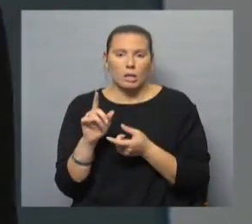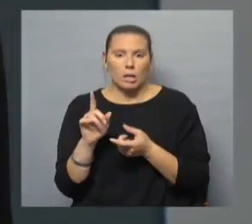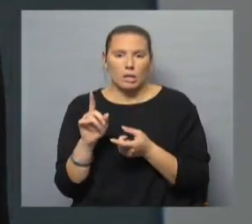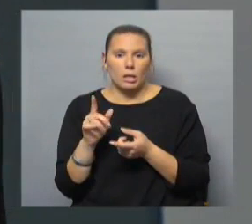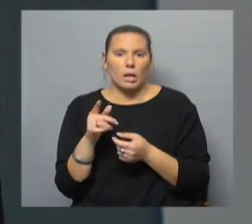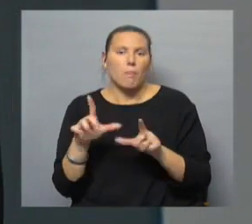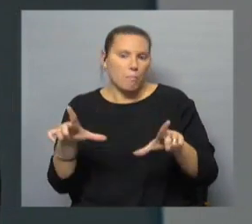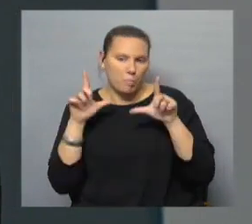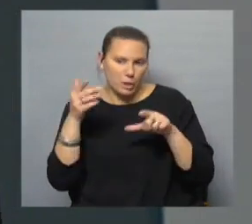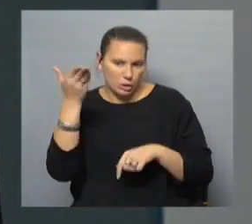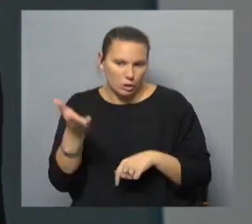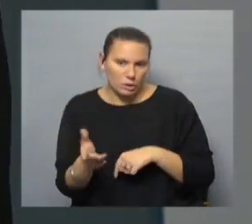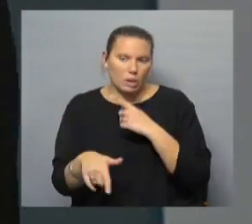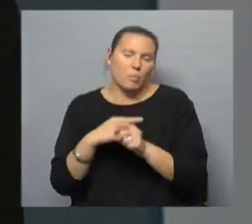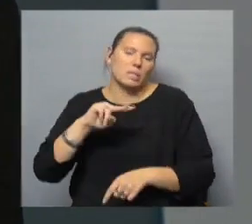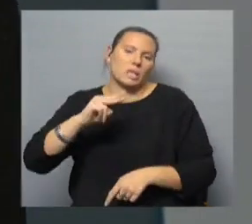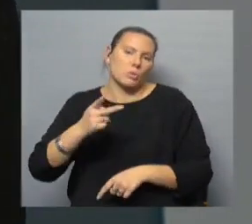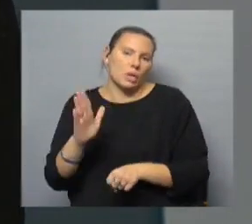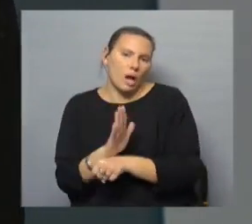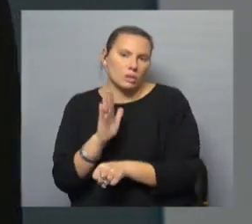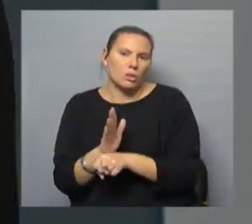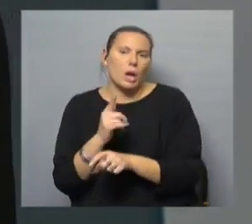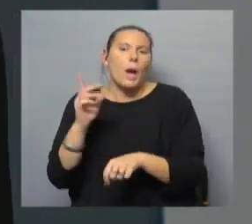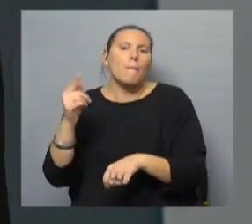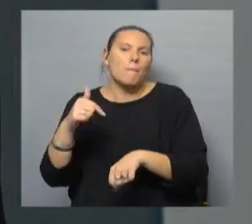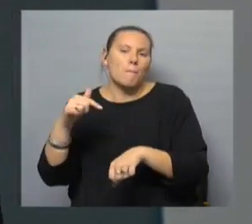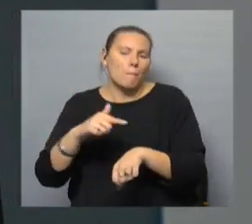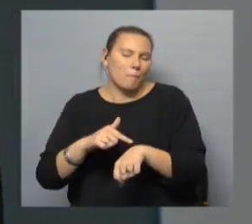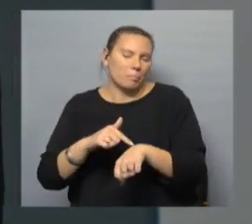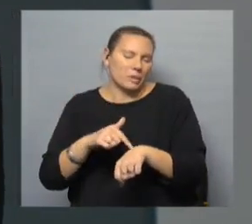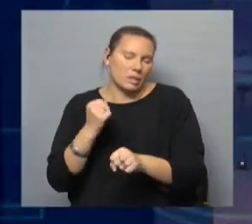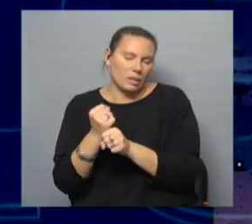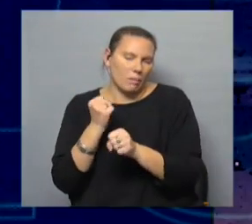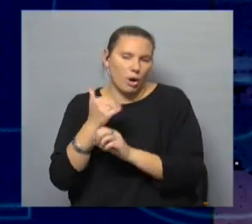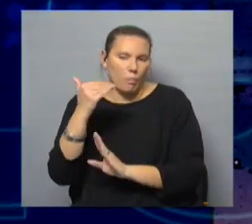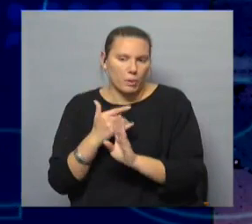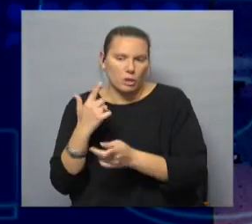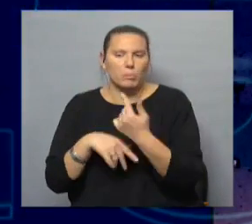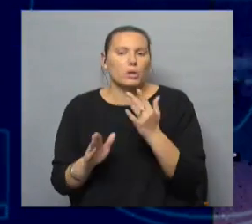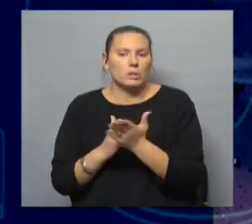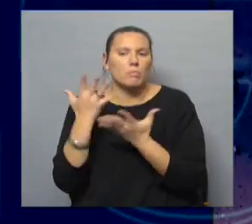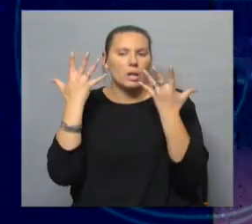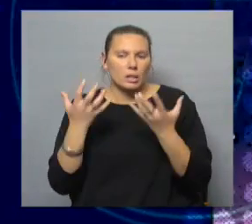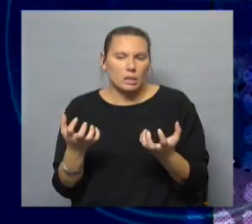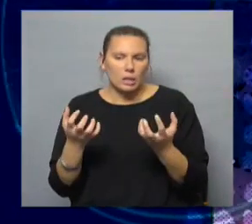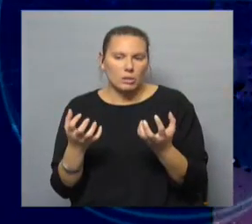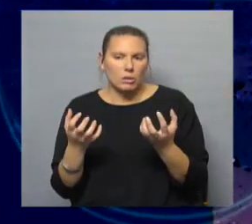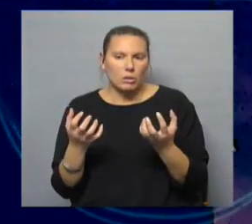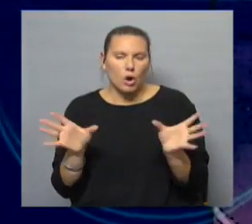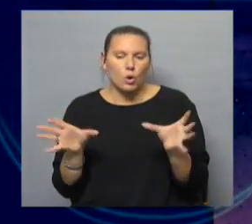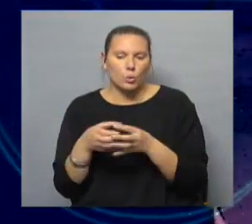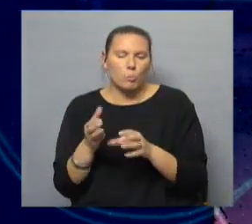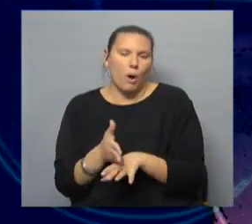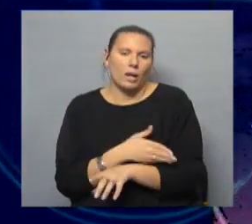caso de la protagonista, ¿no? Después con los secundarios, evidentemente, tengo menos tiempo de trabajo, pero igual siempre procuro hacer cerrar el elenco lo